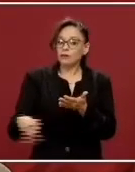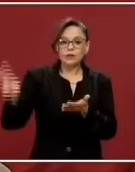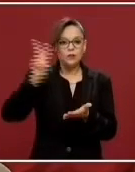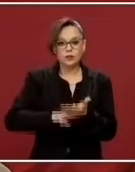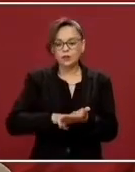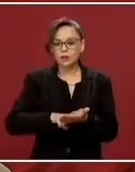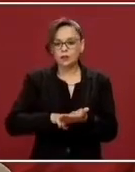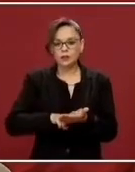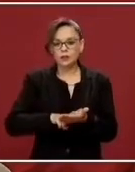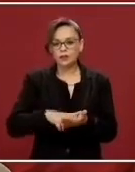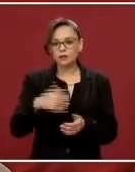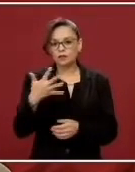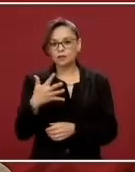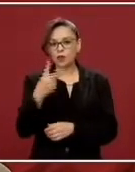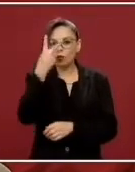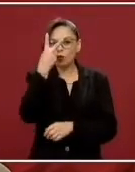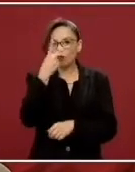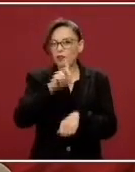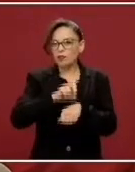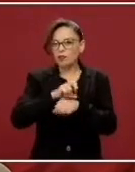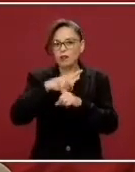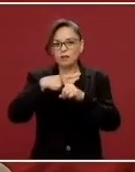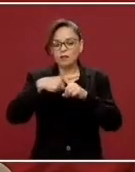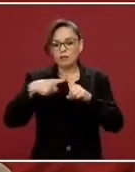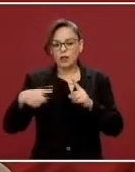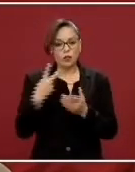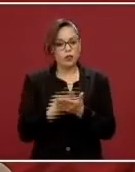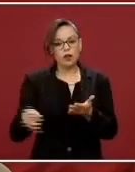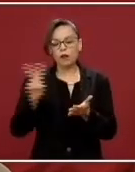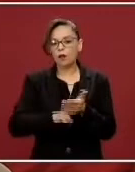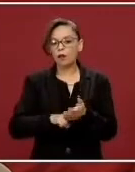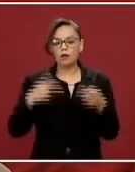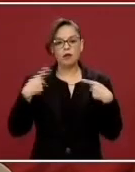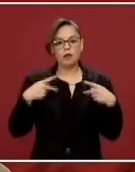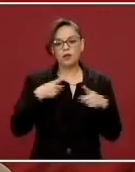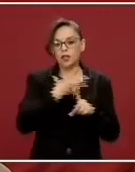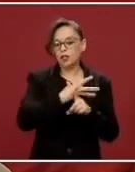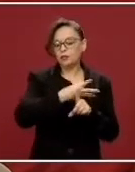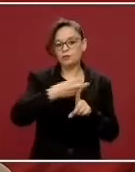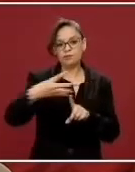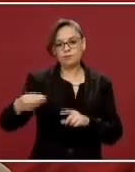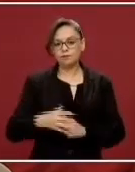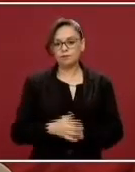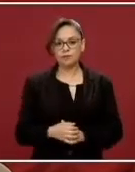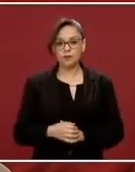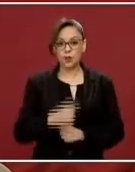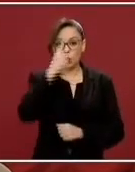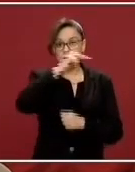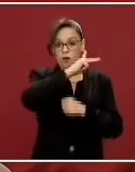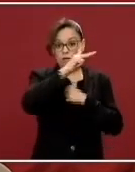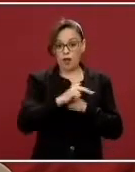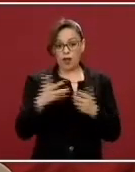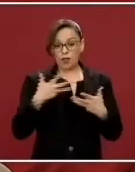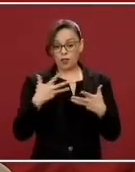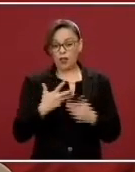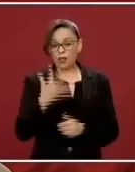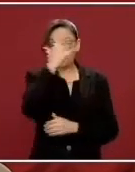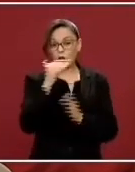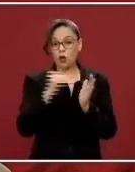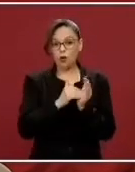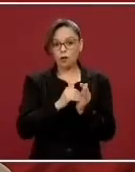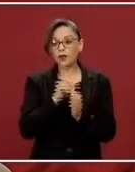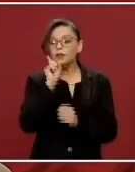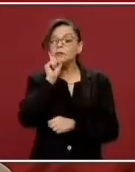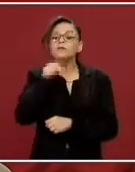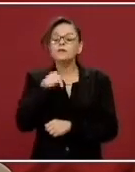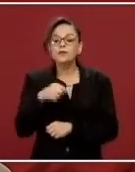en aproximadamente 2 días y medio. Entonces, si un país tenía 5,000 casos, al día siguiente tiene